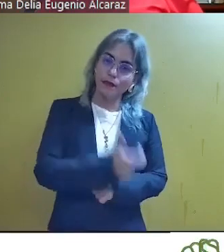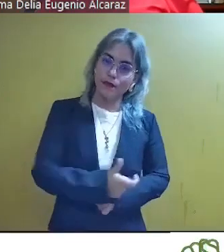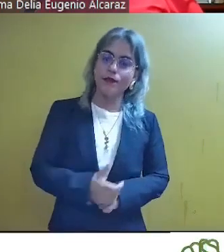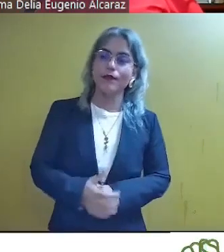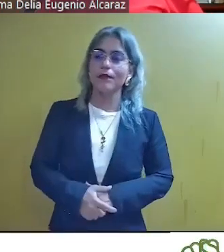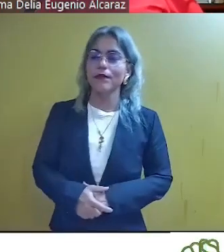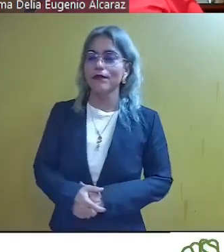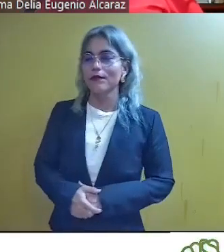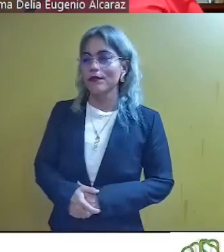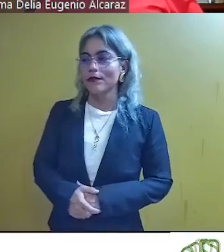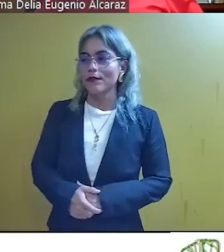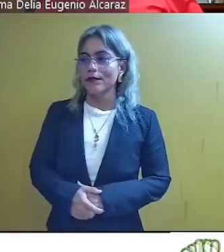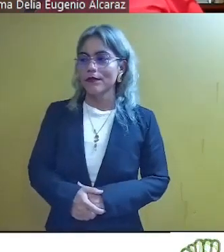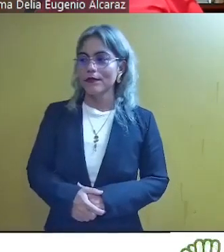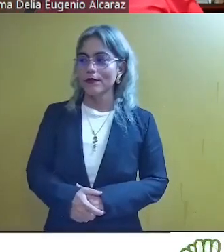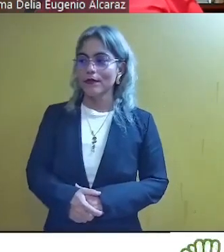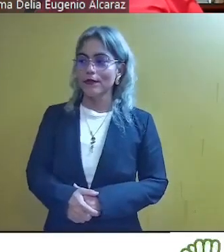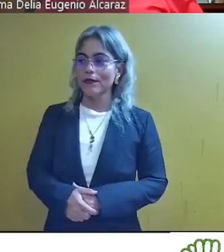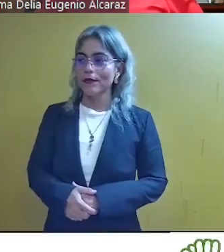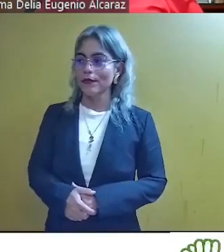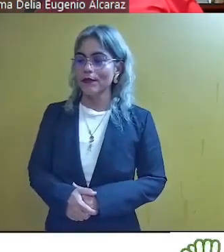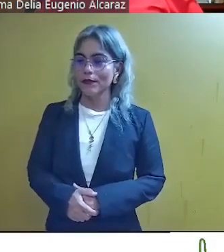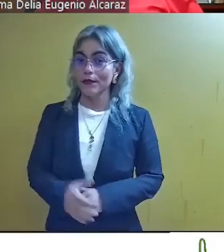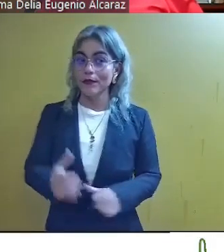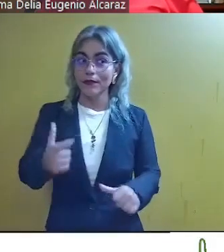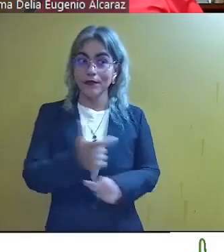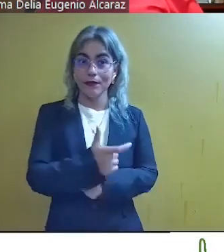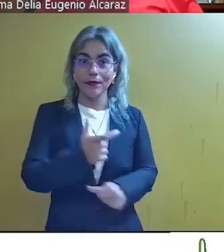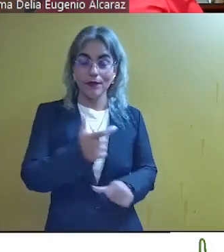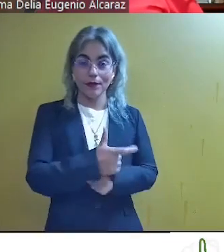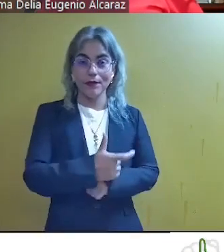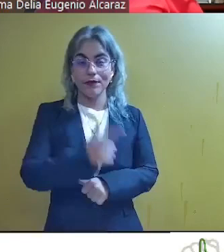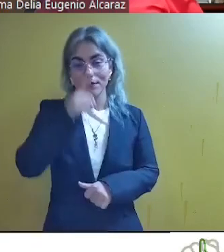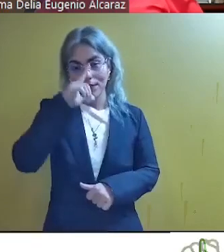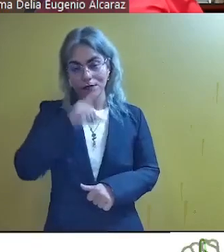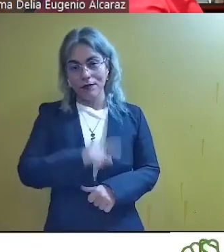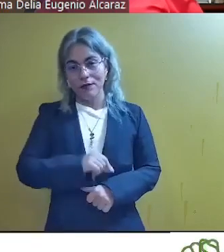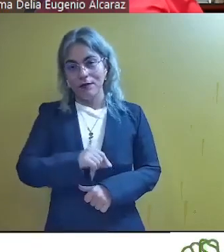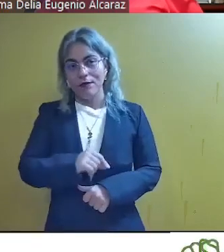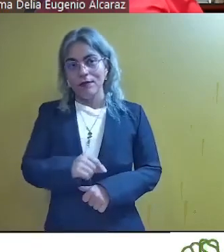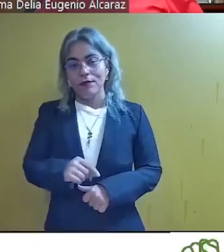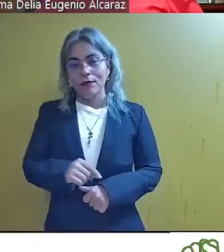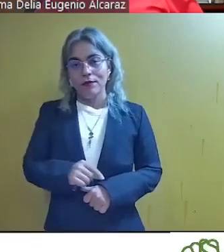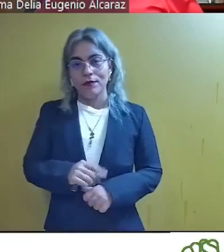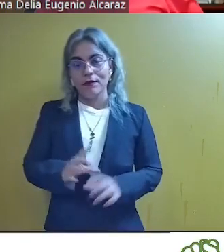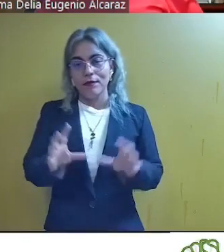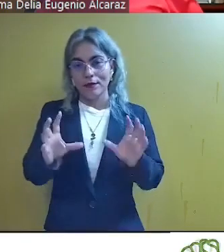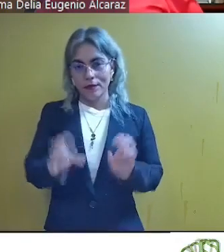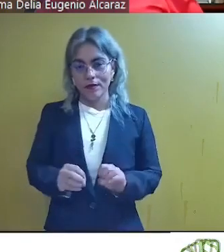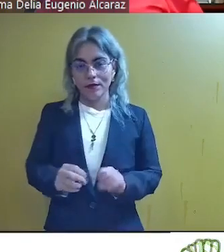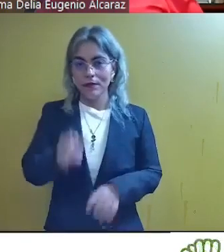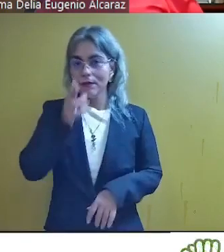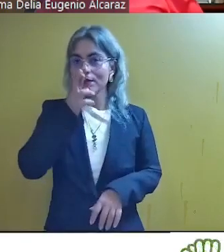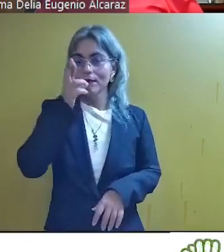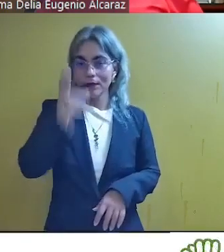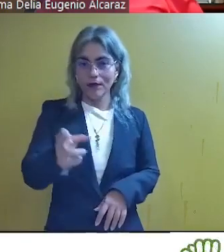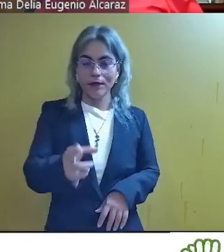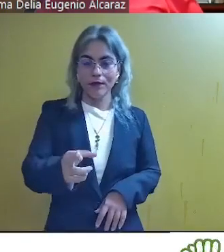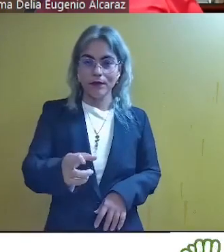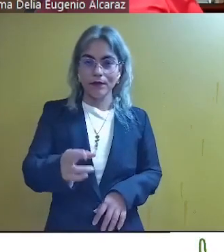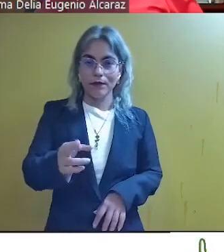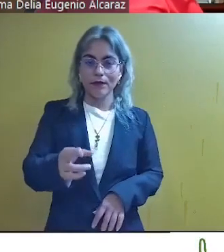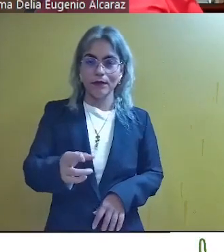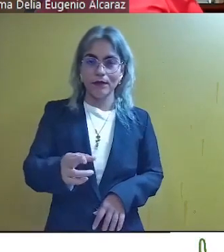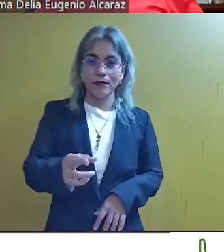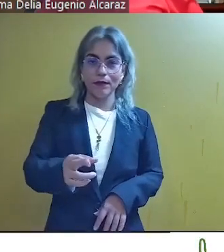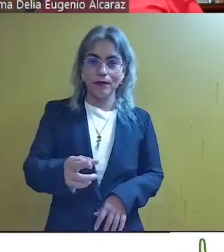resolución. Por lo tanto, cualquier omisión en la defensa del Comité Directivo Estatal o deficiencia en la resolución, entre estas,